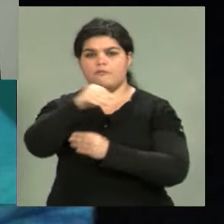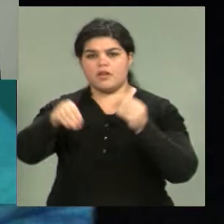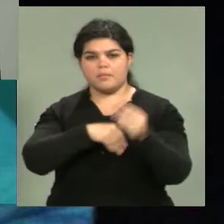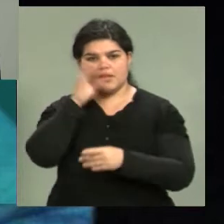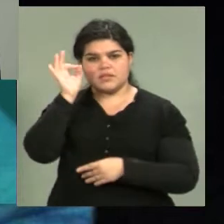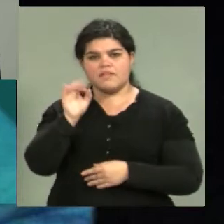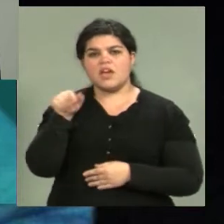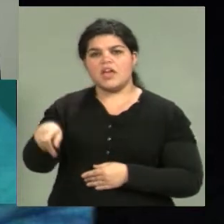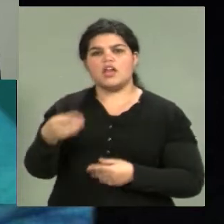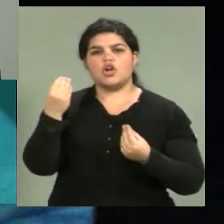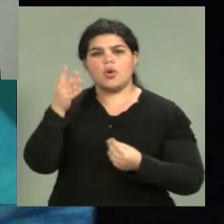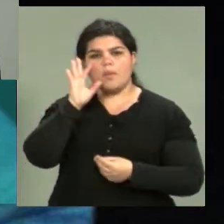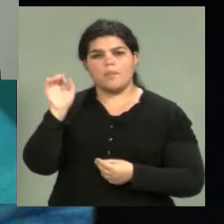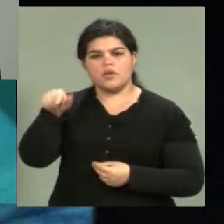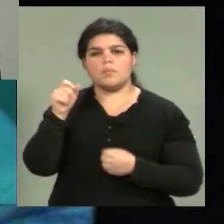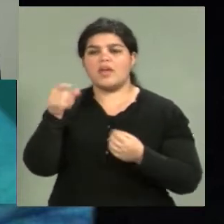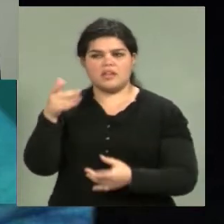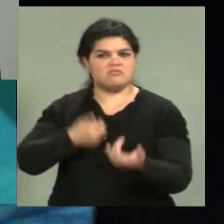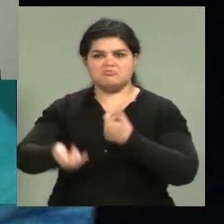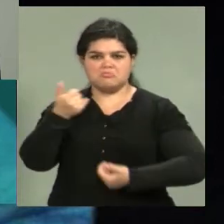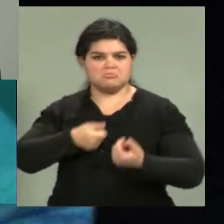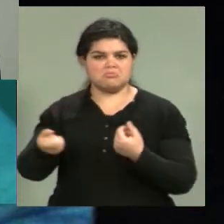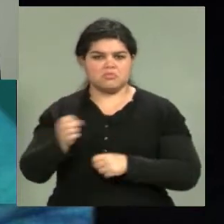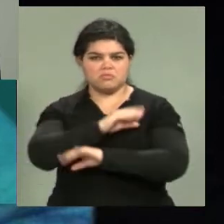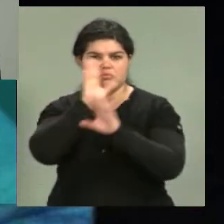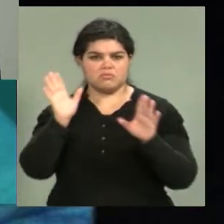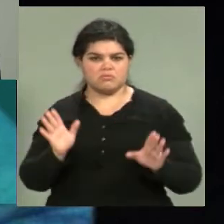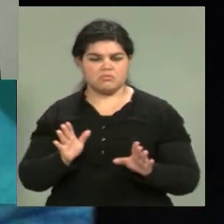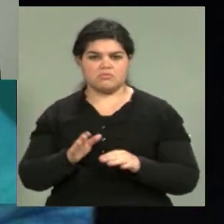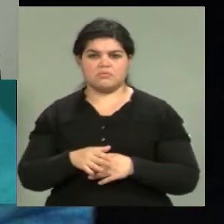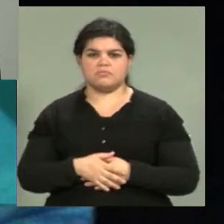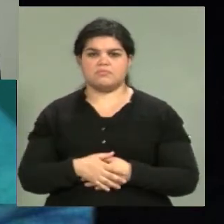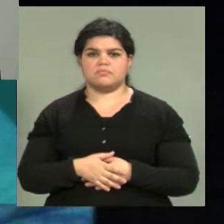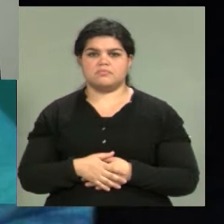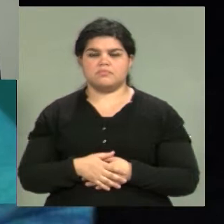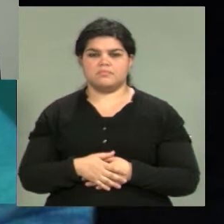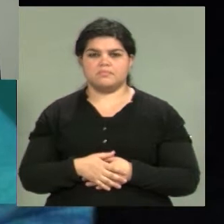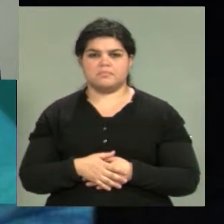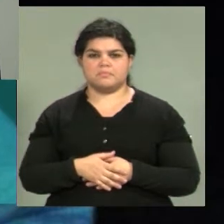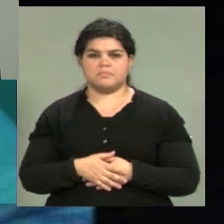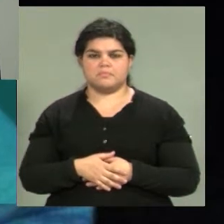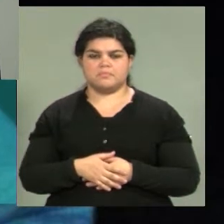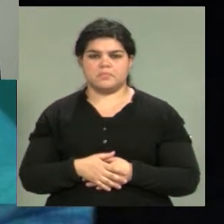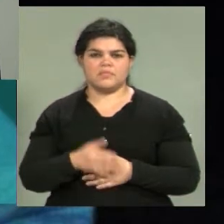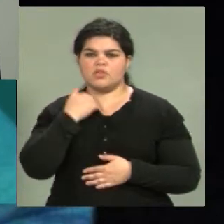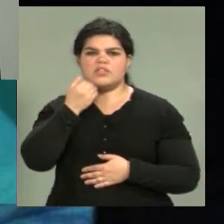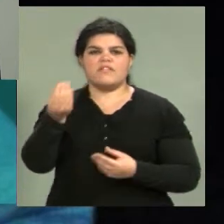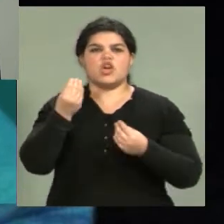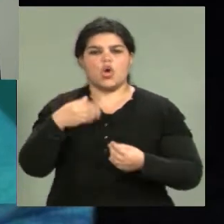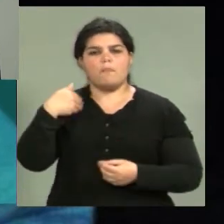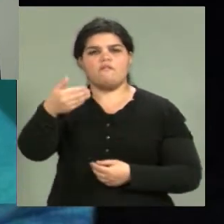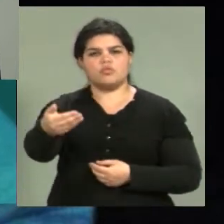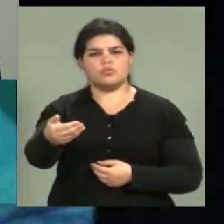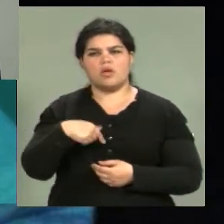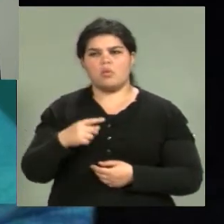lo que hubiera querido Marcelo, porque Marcelo lo expresó muy abiertamente sin estar ni siquiera pensando en esta circunstancia, ¿no? Pero él